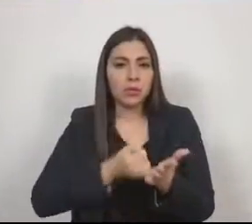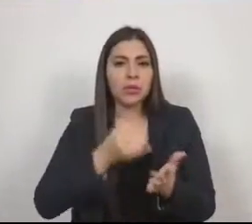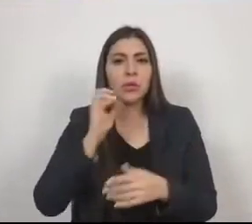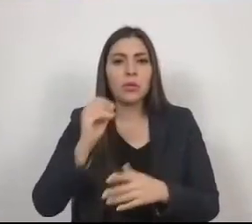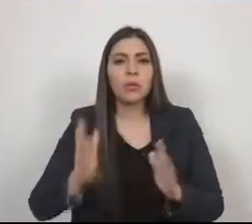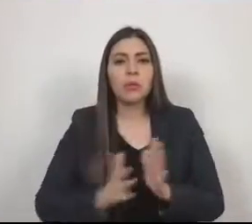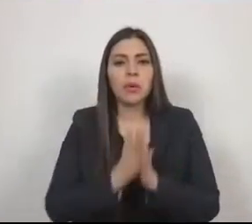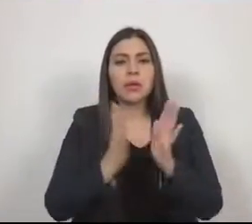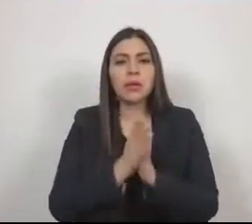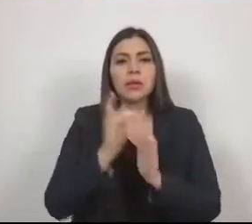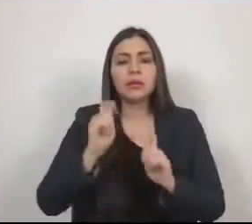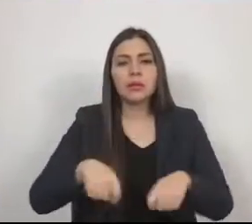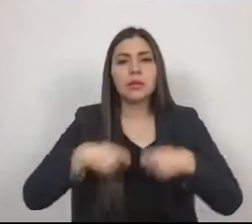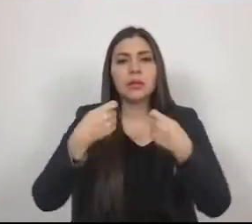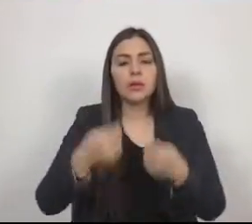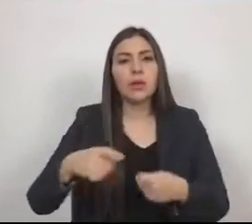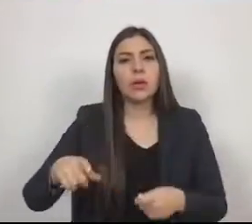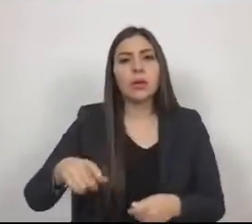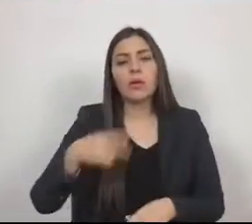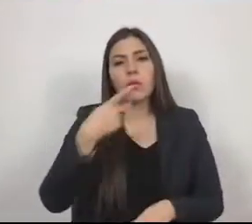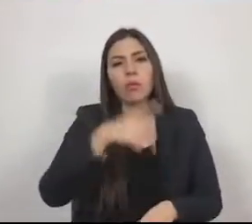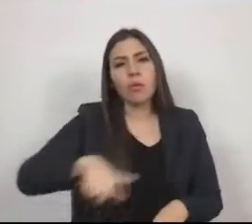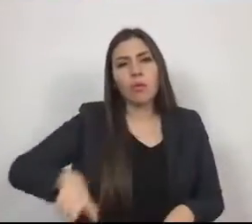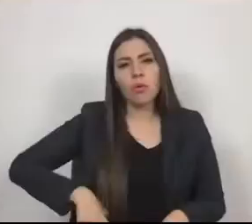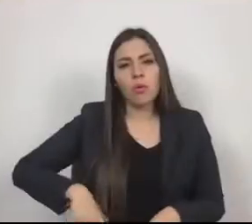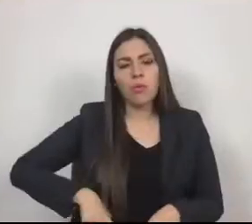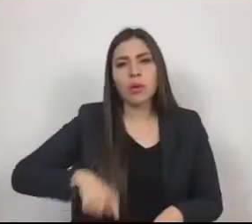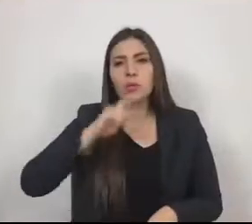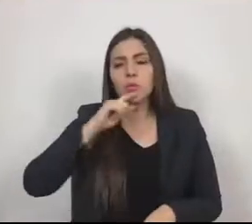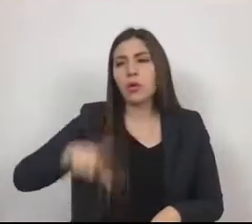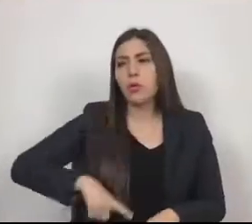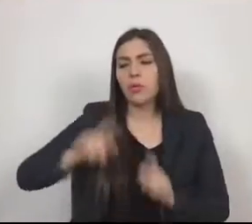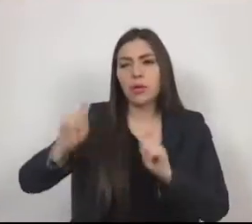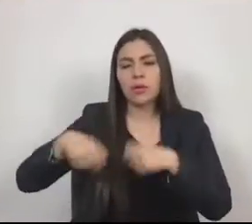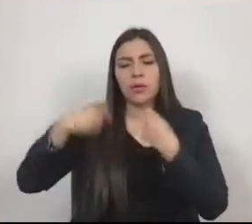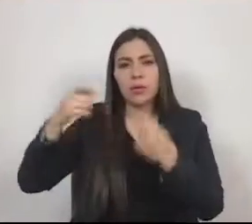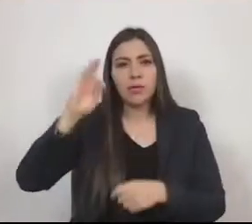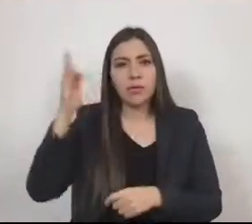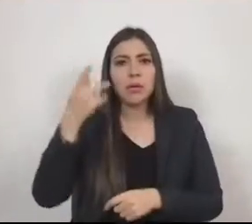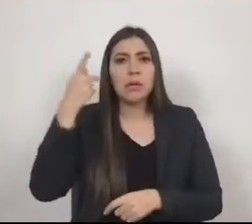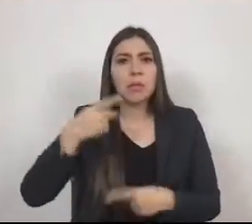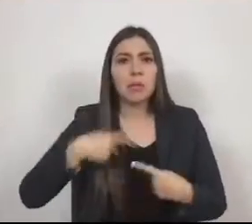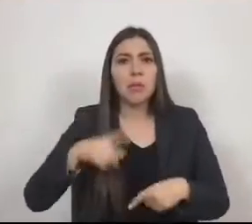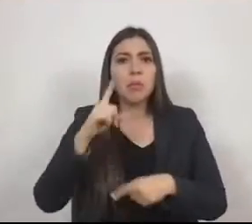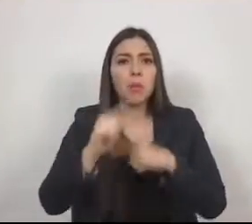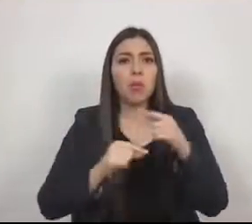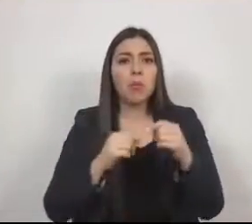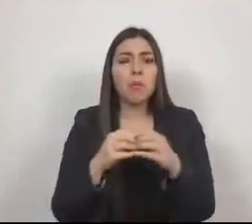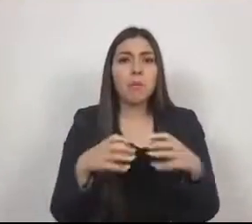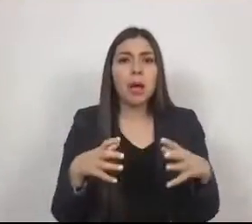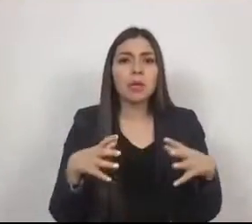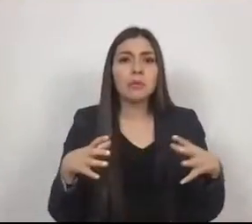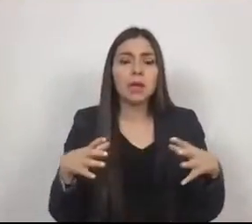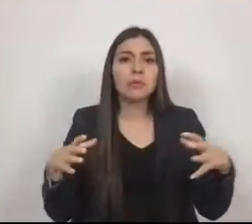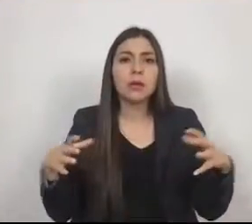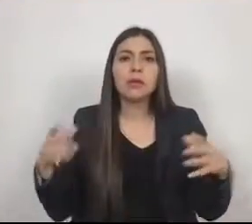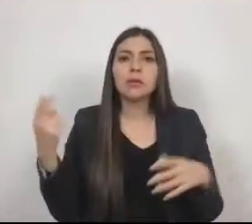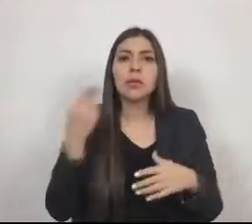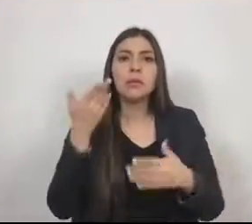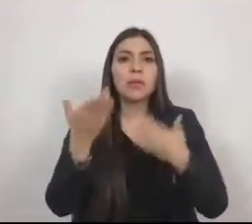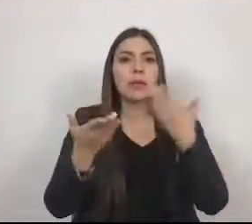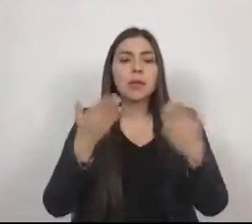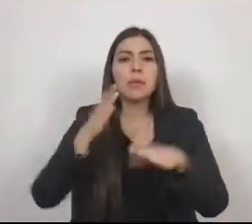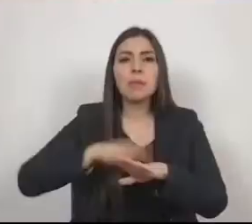recibían las administraciones por parte de la Federación, pero la población fue creciendo y con ella sus demandas y necesidades. En